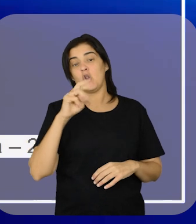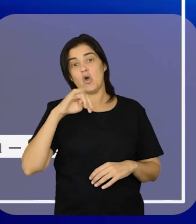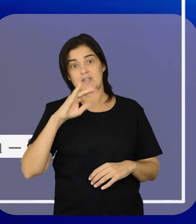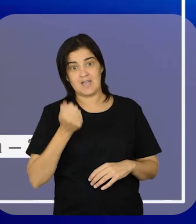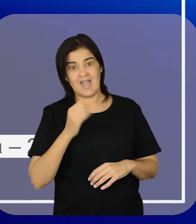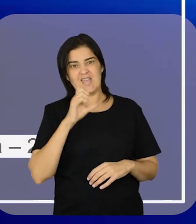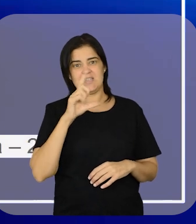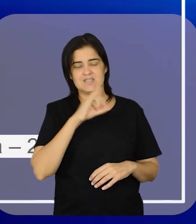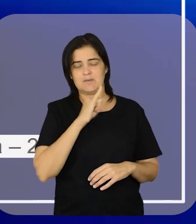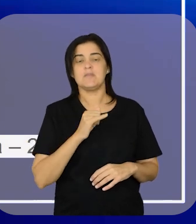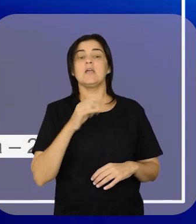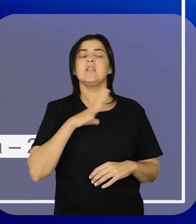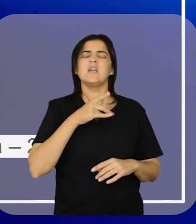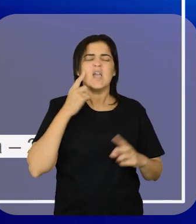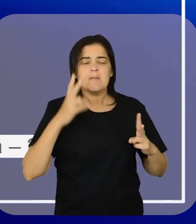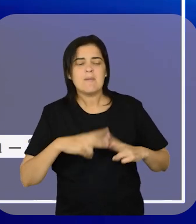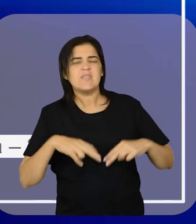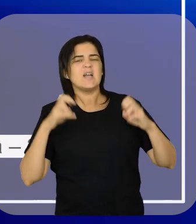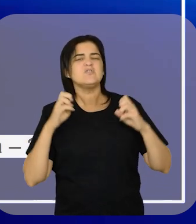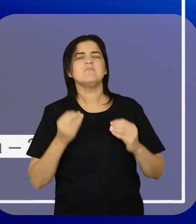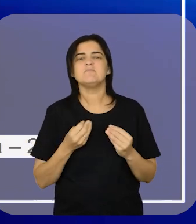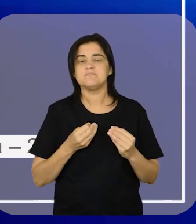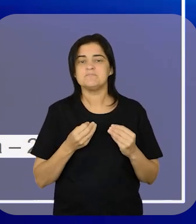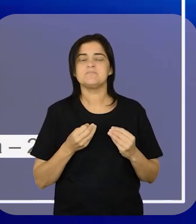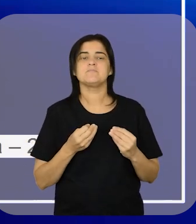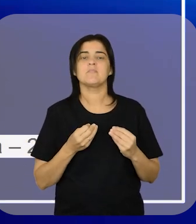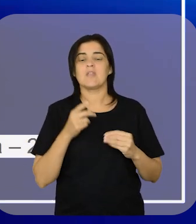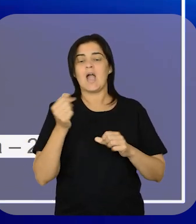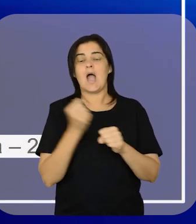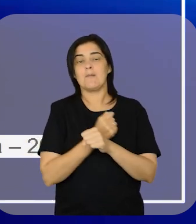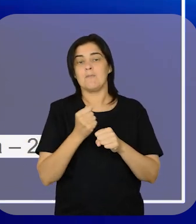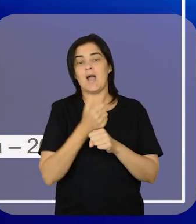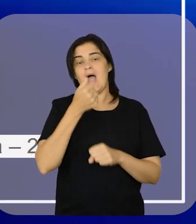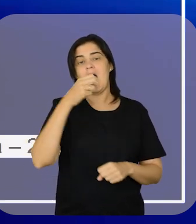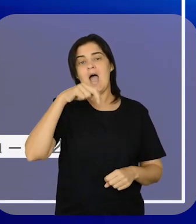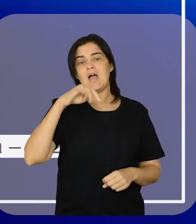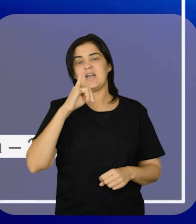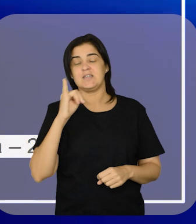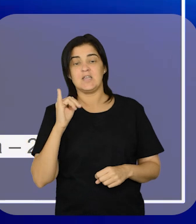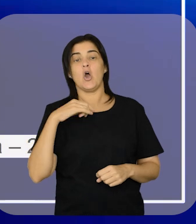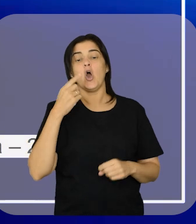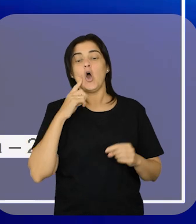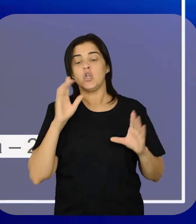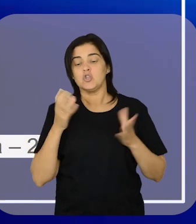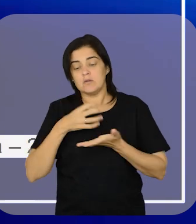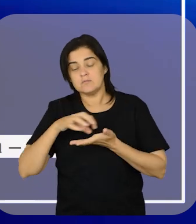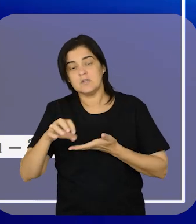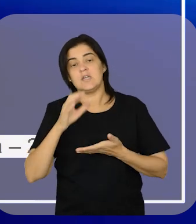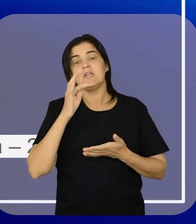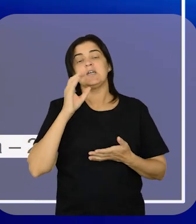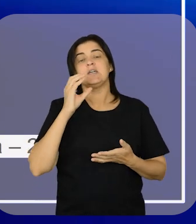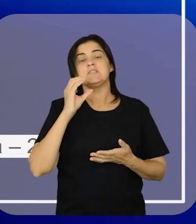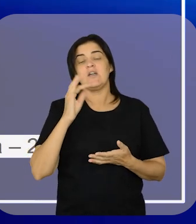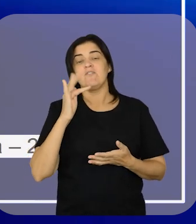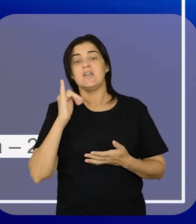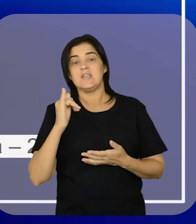Pou. Y es una investigación que fue aprobada por la ANI y por el Fondo Sectorial de Educación CFE